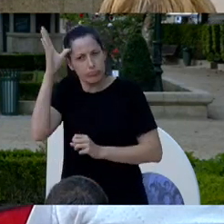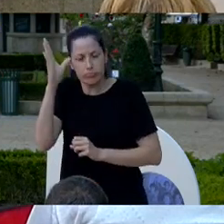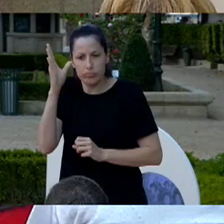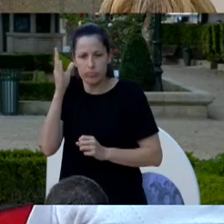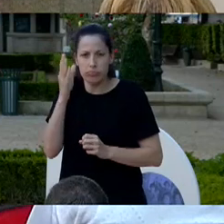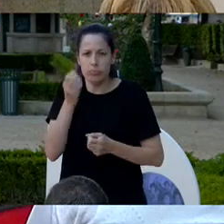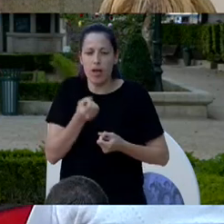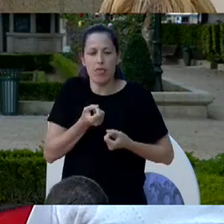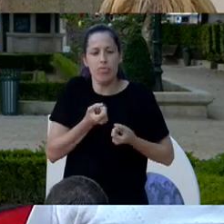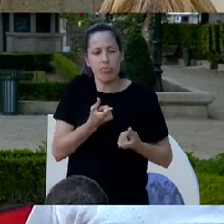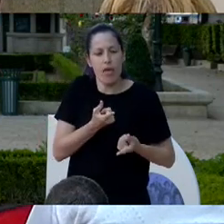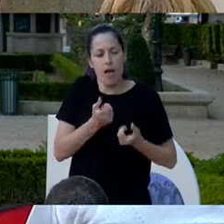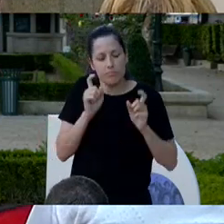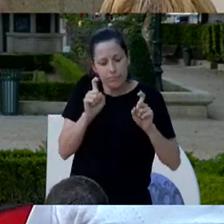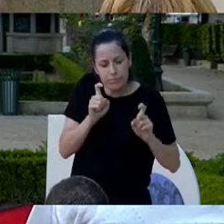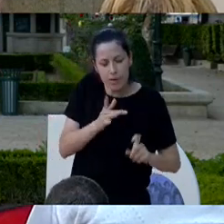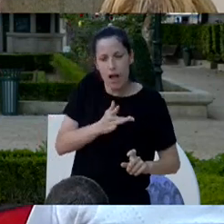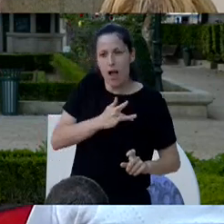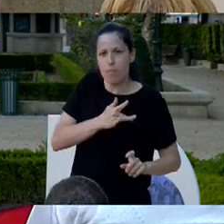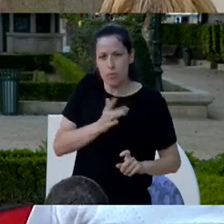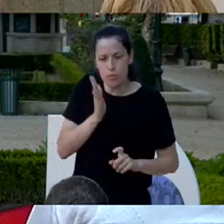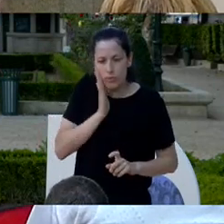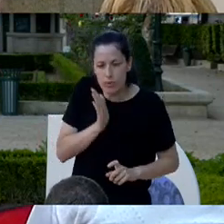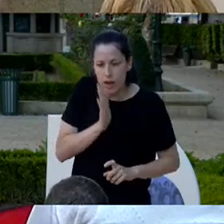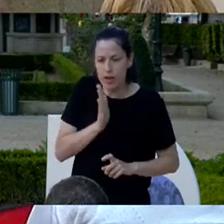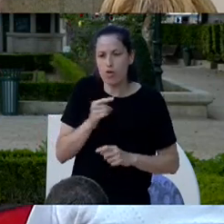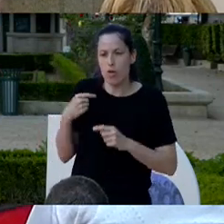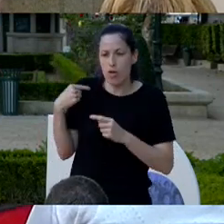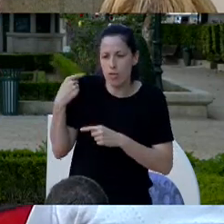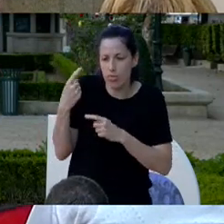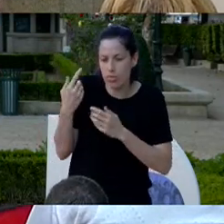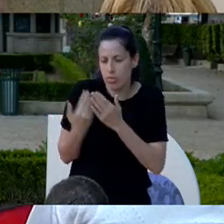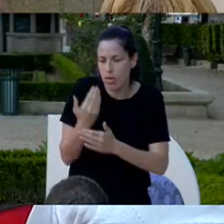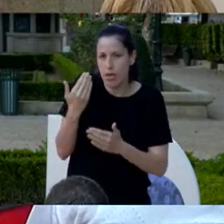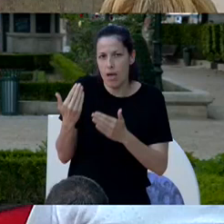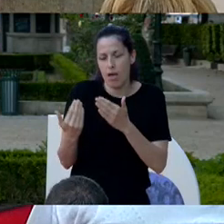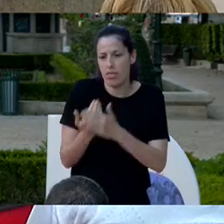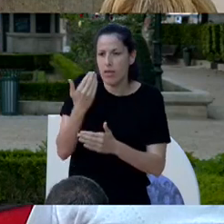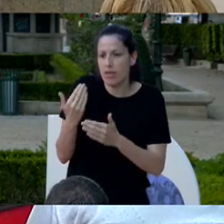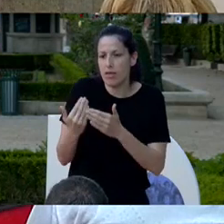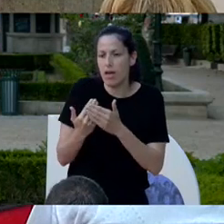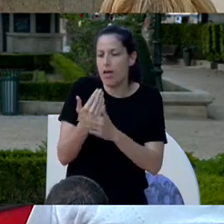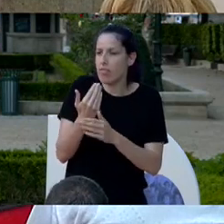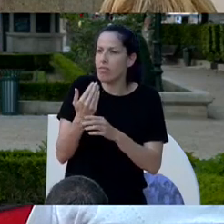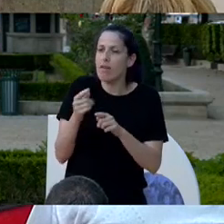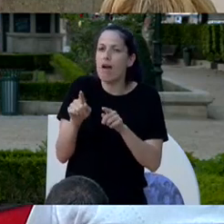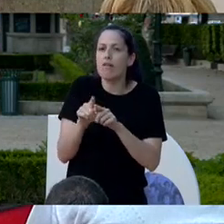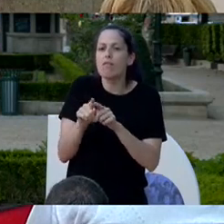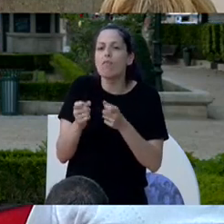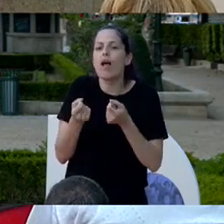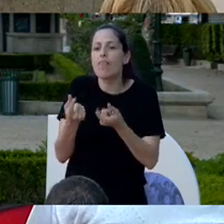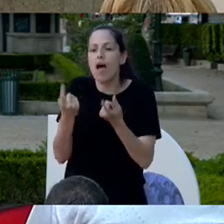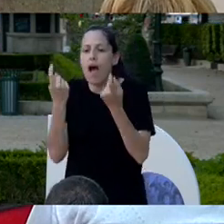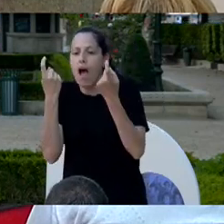en la tarea, si logramos que cada día haya en el alma del alumno una resonancia de nuestra vibración de